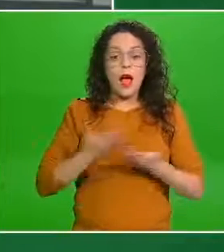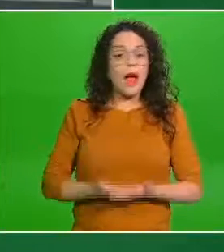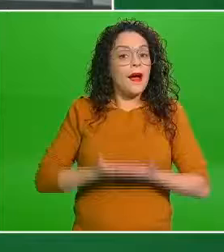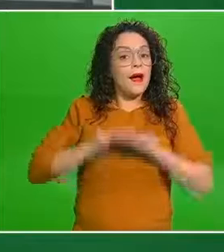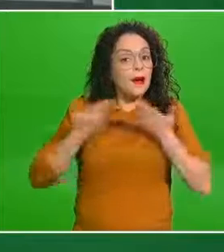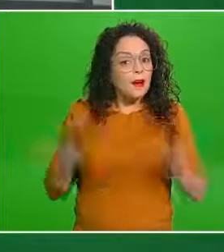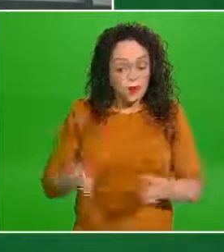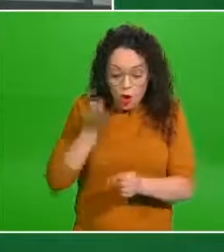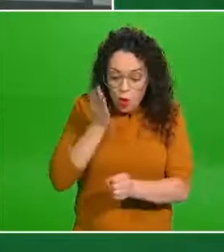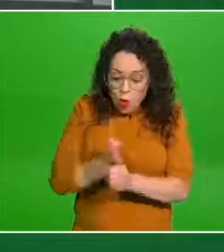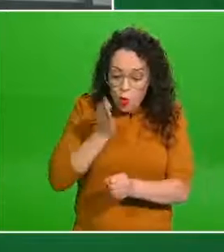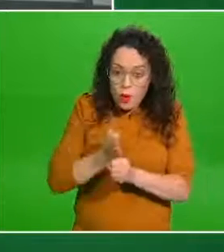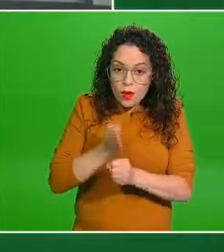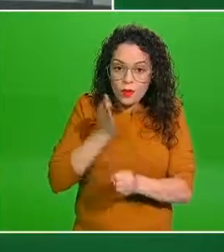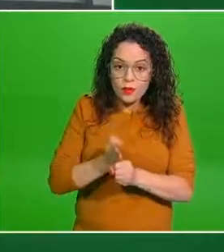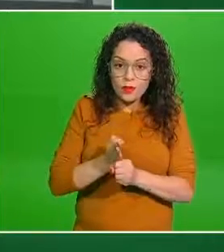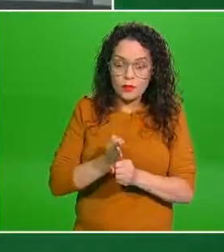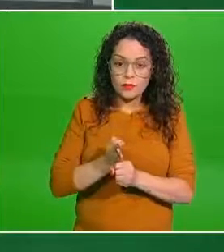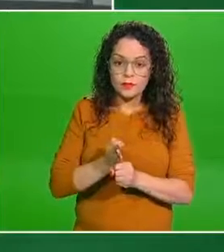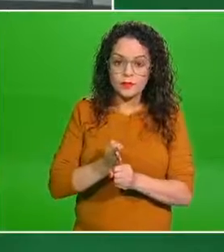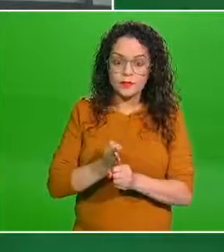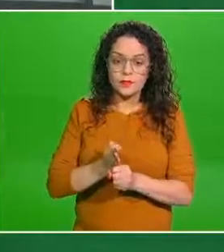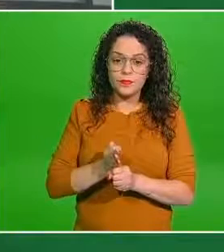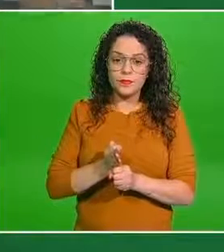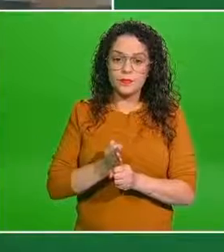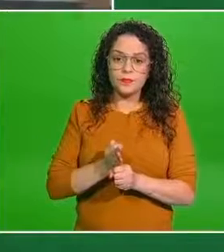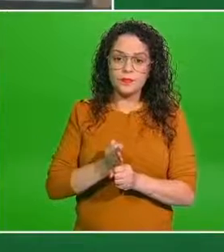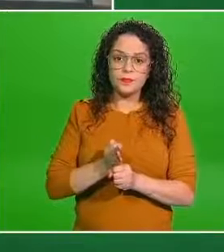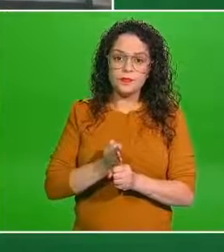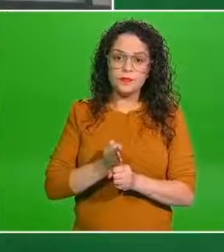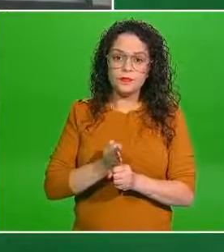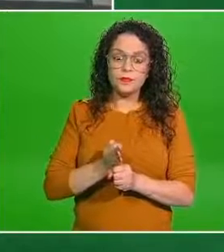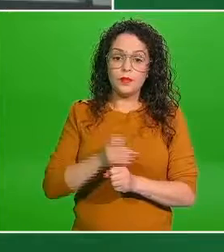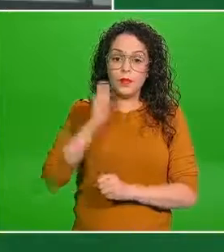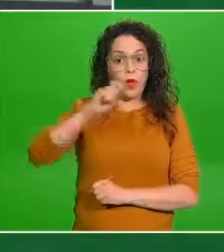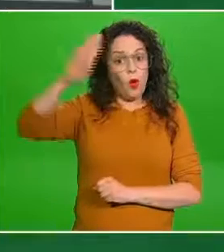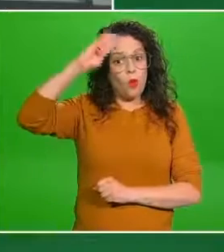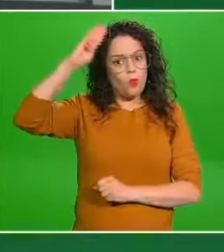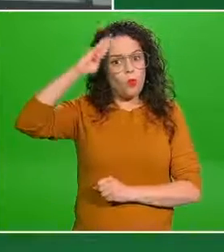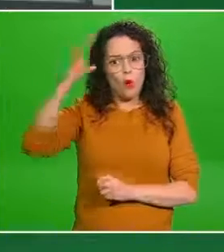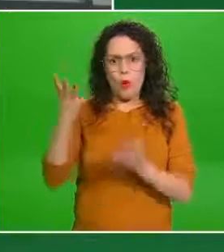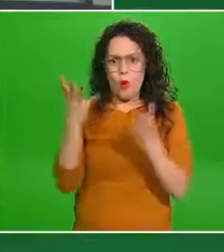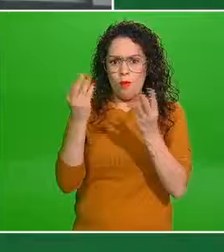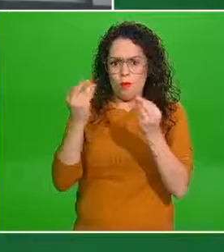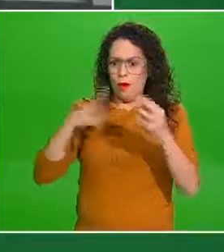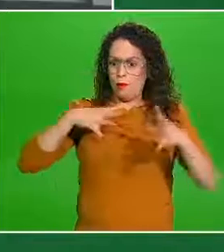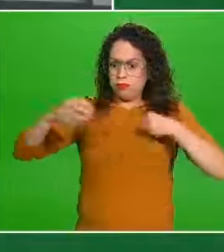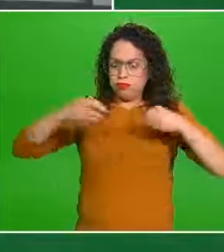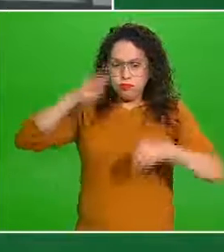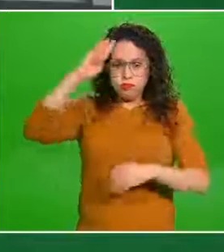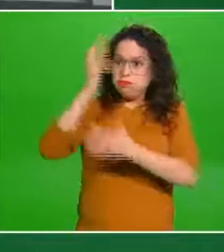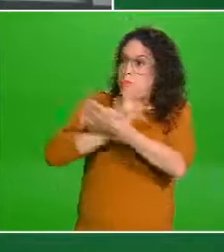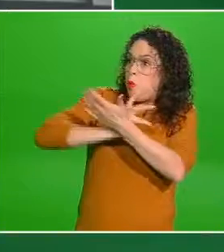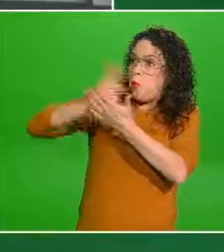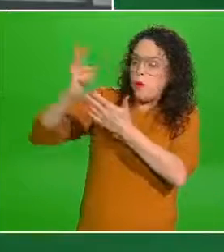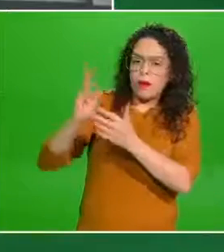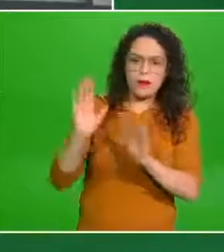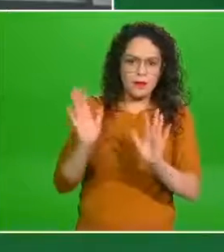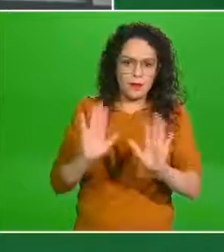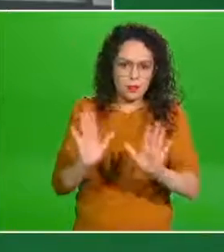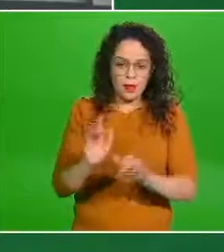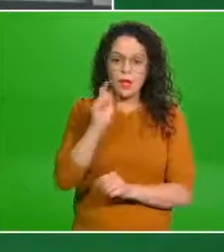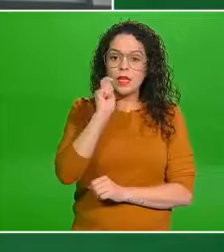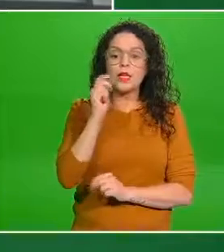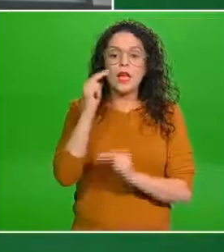un momento en donde ya no presentamos un brote magnificado, sino que presentamos una serie de brotes que se encuentran ya a